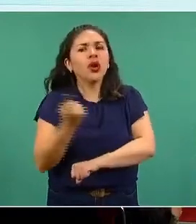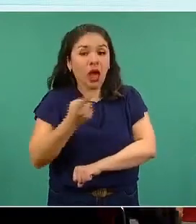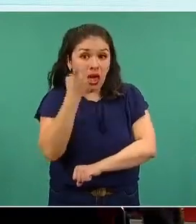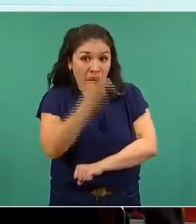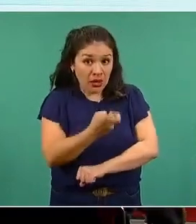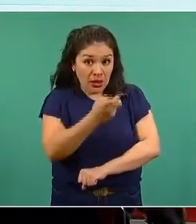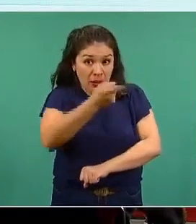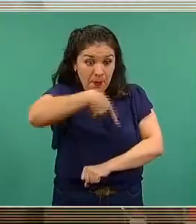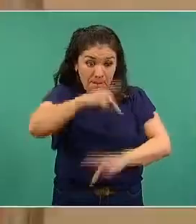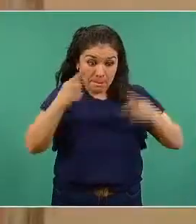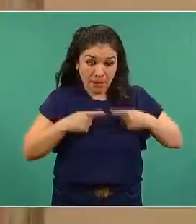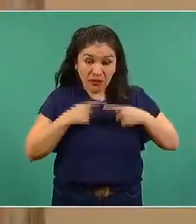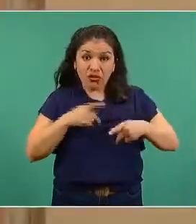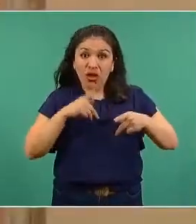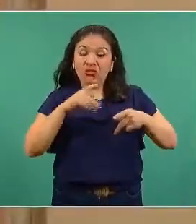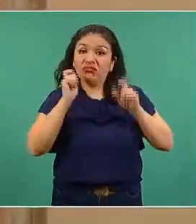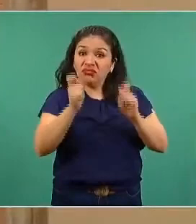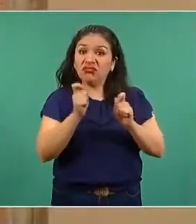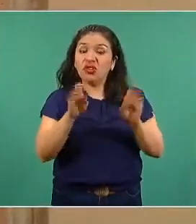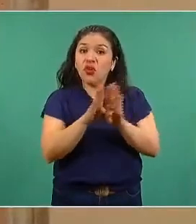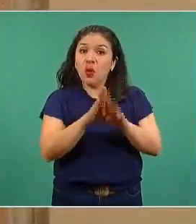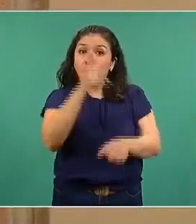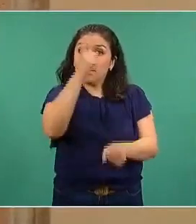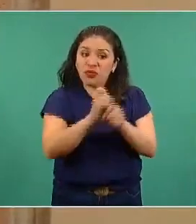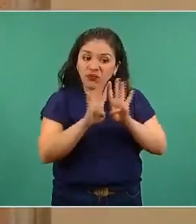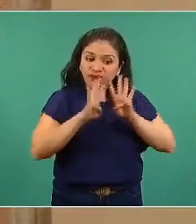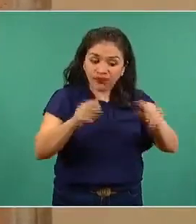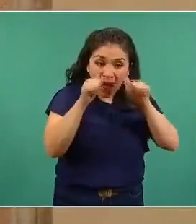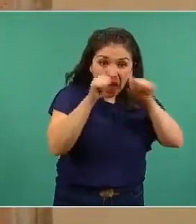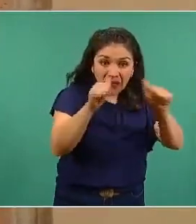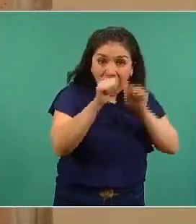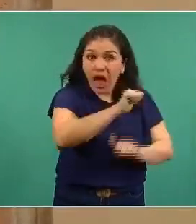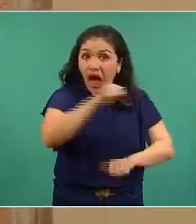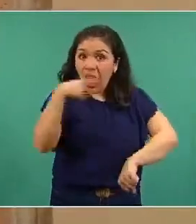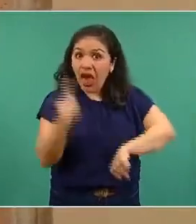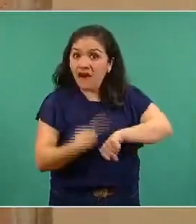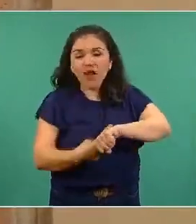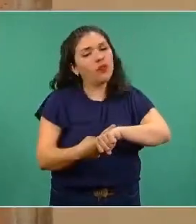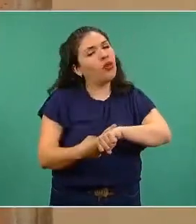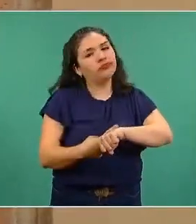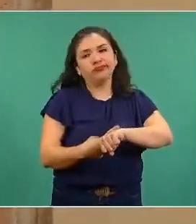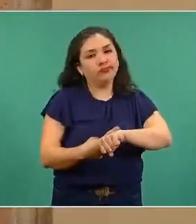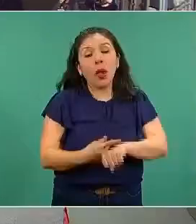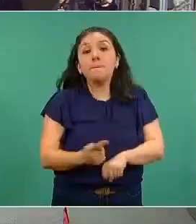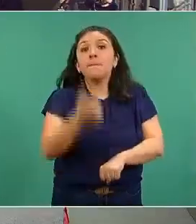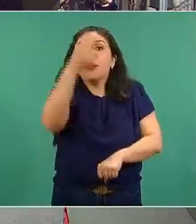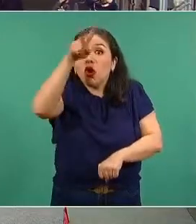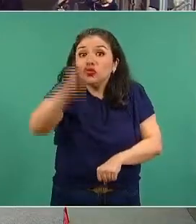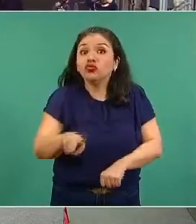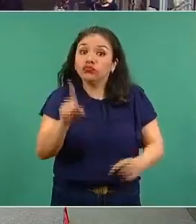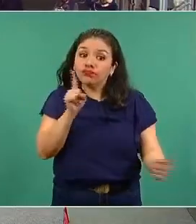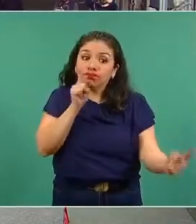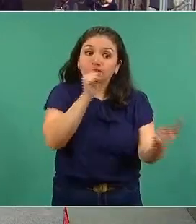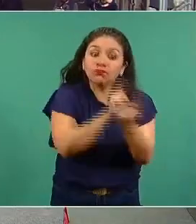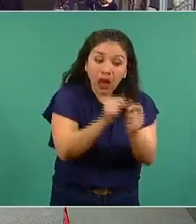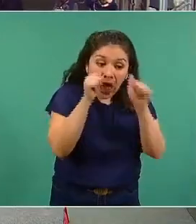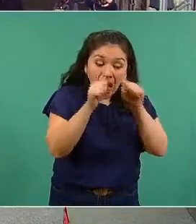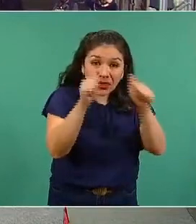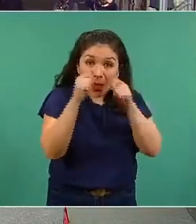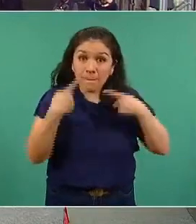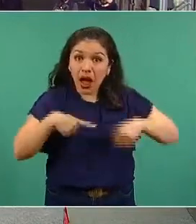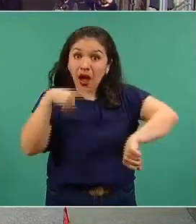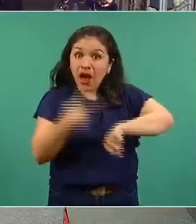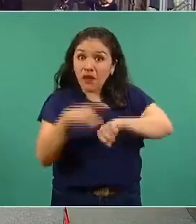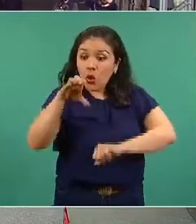este personal que llamamos técnicamente primera línea. Primera línea es esta cercanía con el riesgo de exposición al COVID.